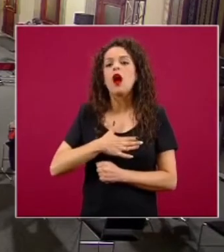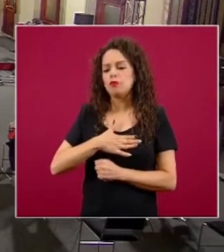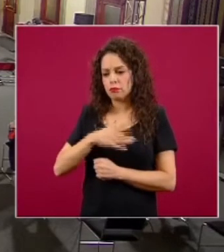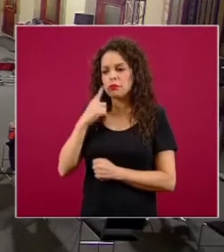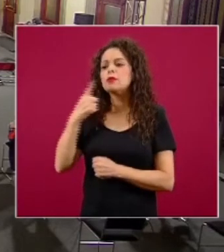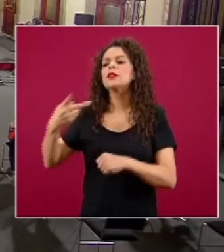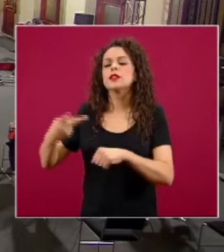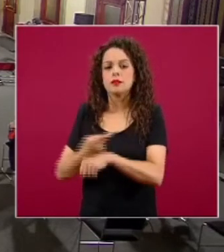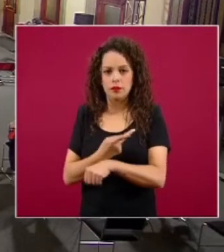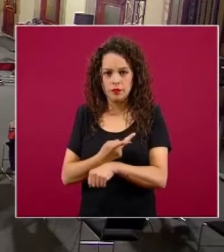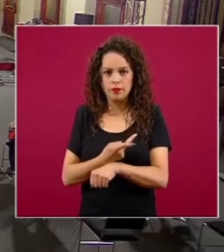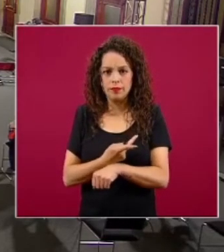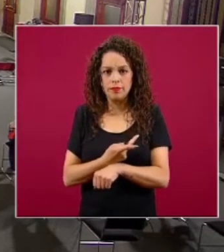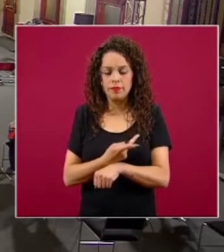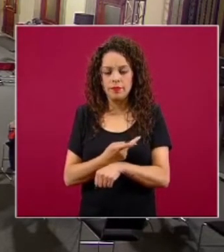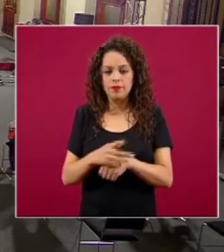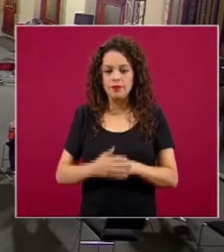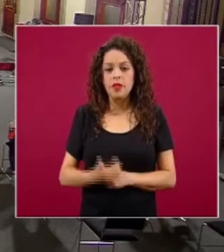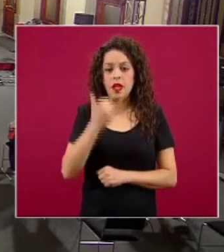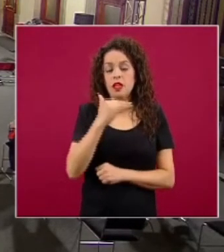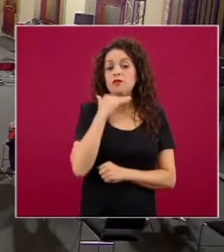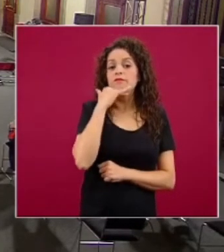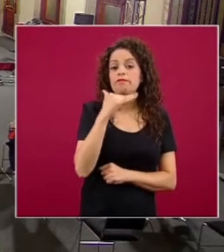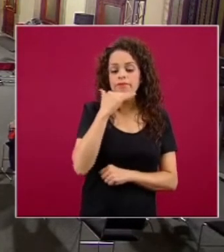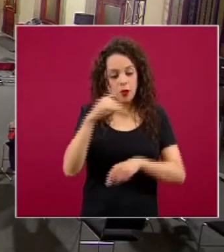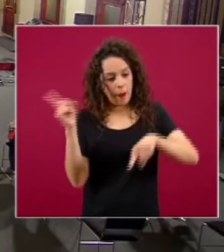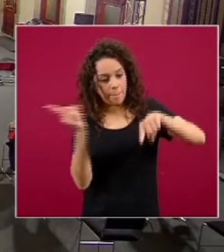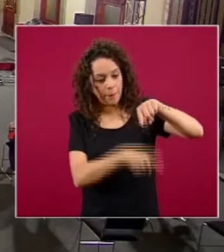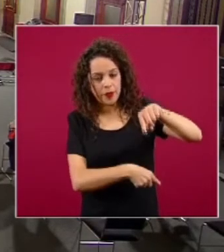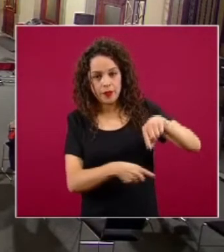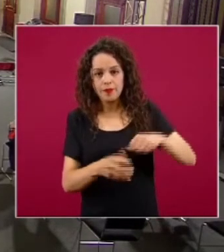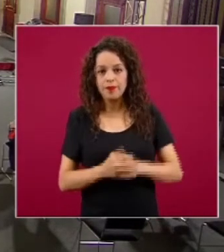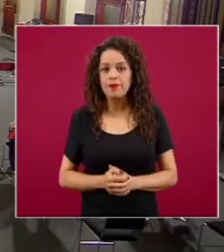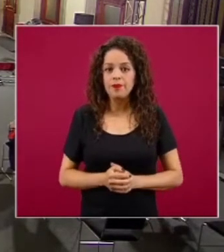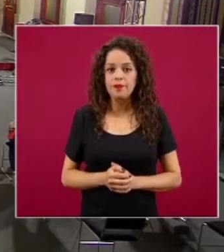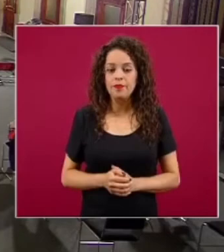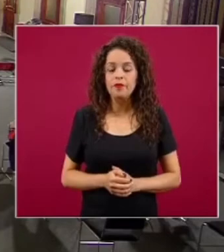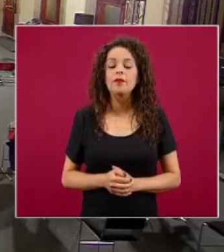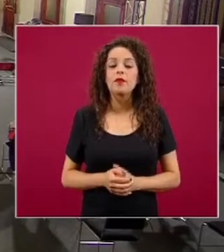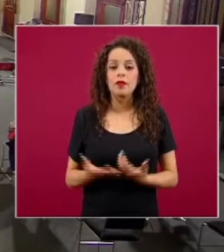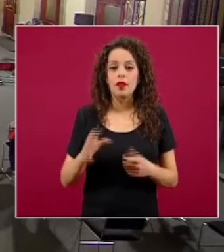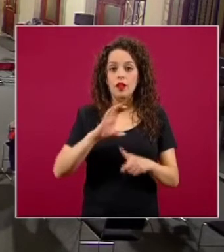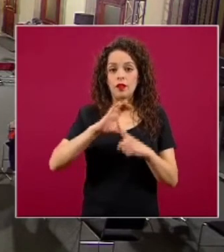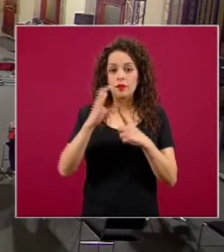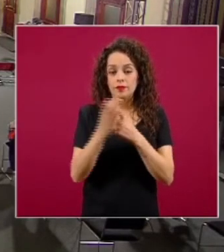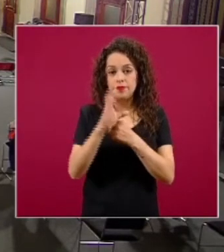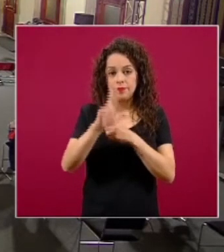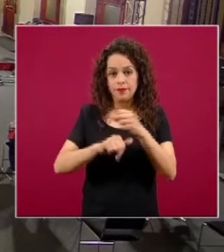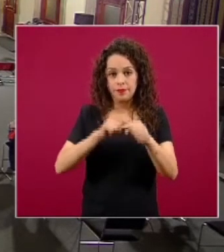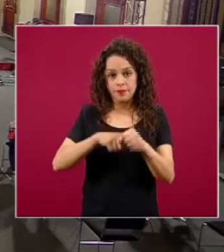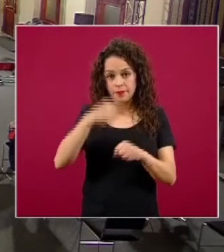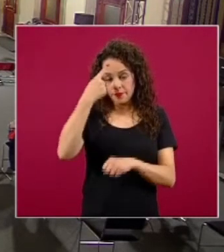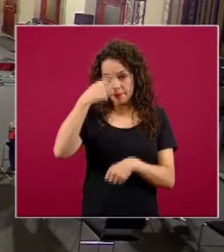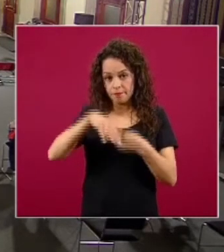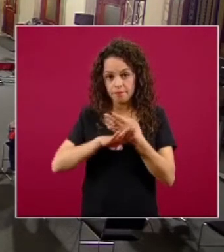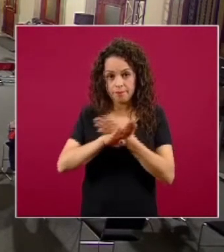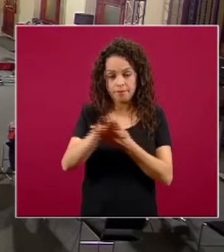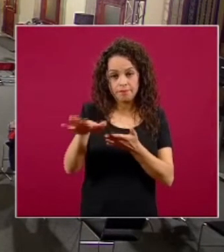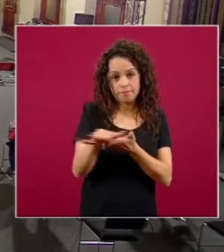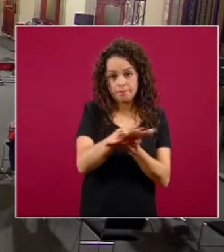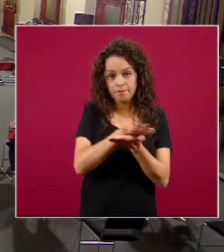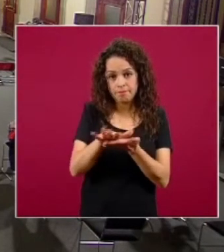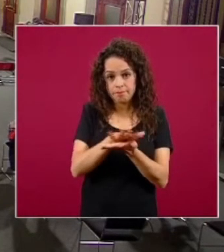el acceso a una vida libre de violencia. Desde la Comisión Nacional para la Prevención y